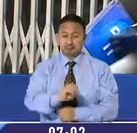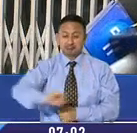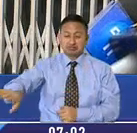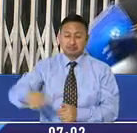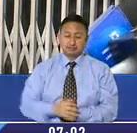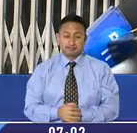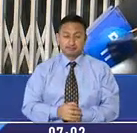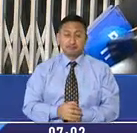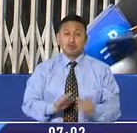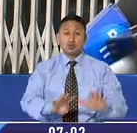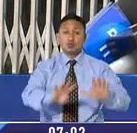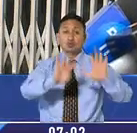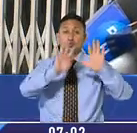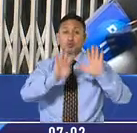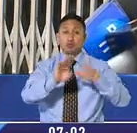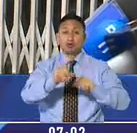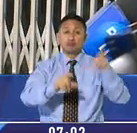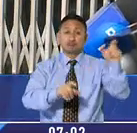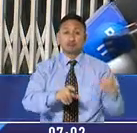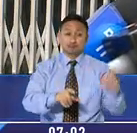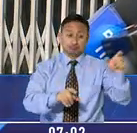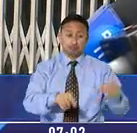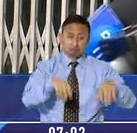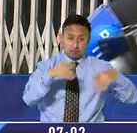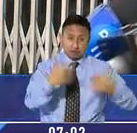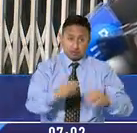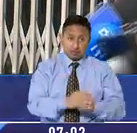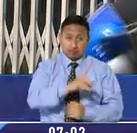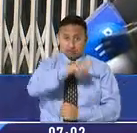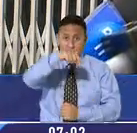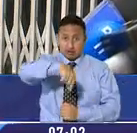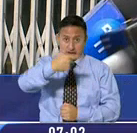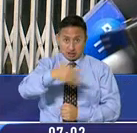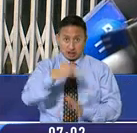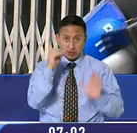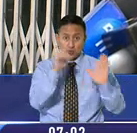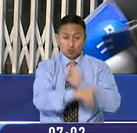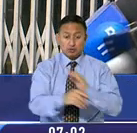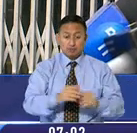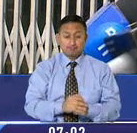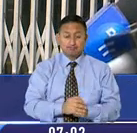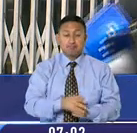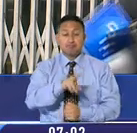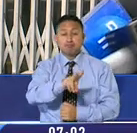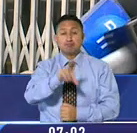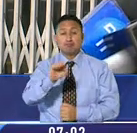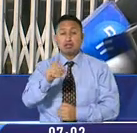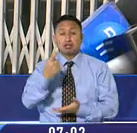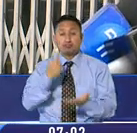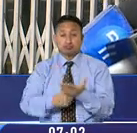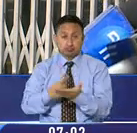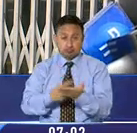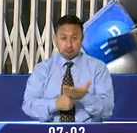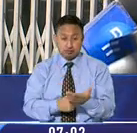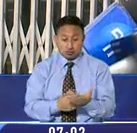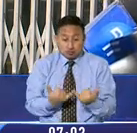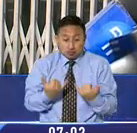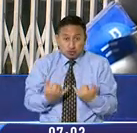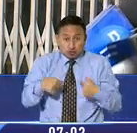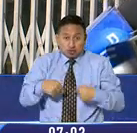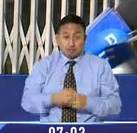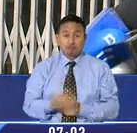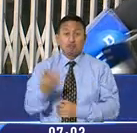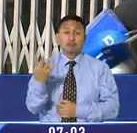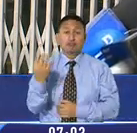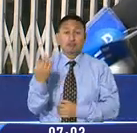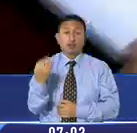9 de ellas, los denunciantes ya habían presentado también acá. 20 denuncias siguen siendo analizadas y el día de hoy estamos entregando